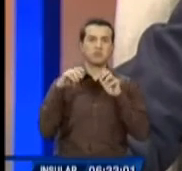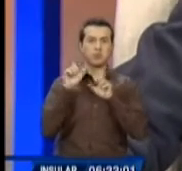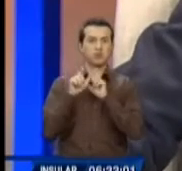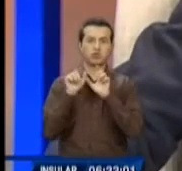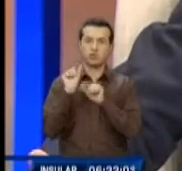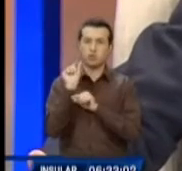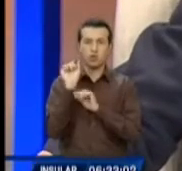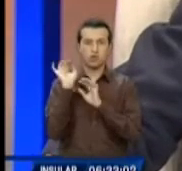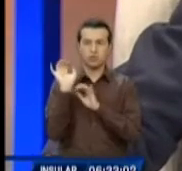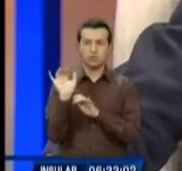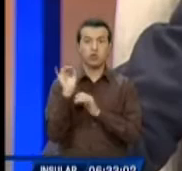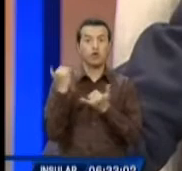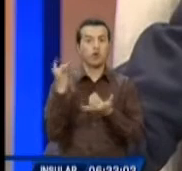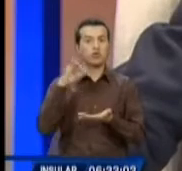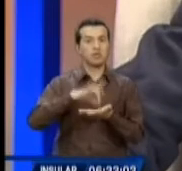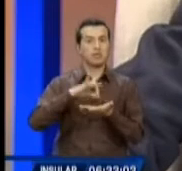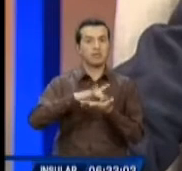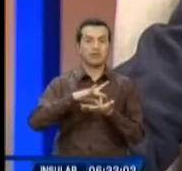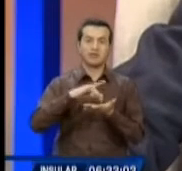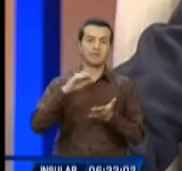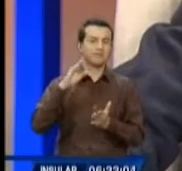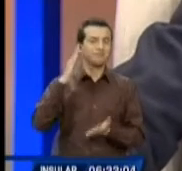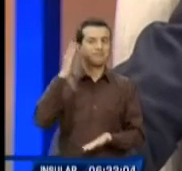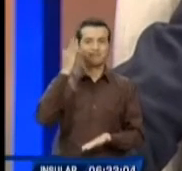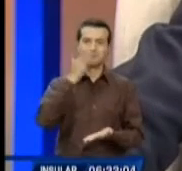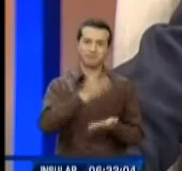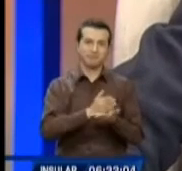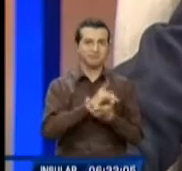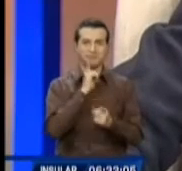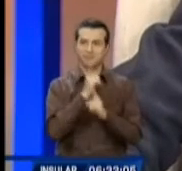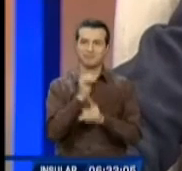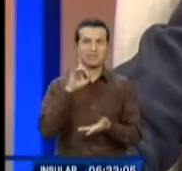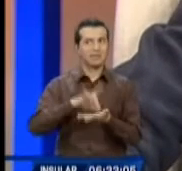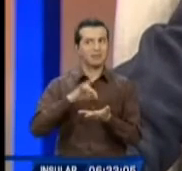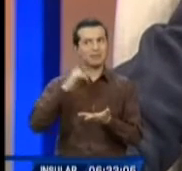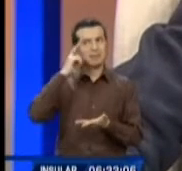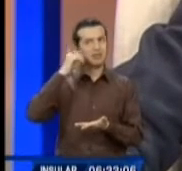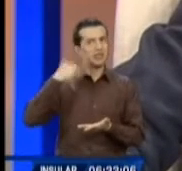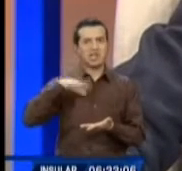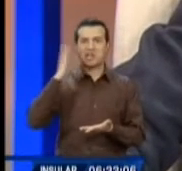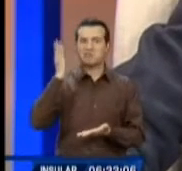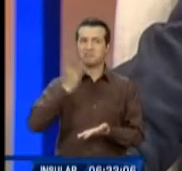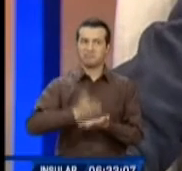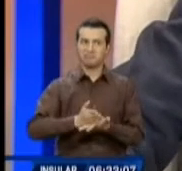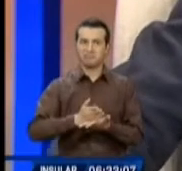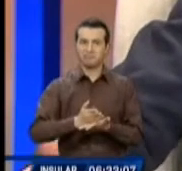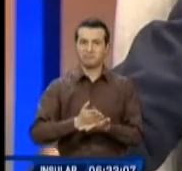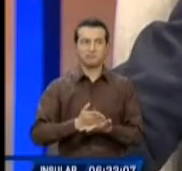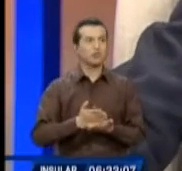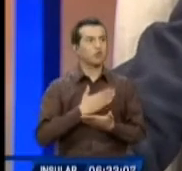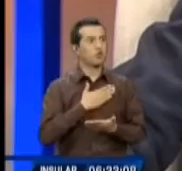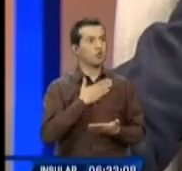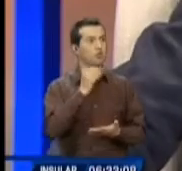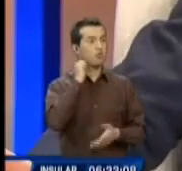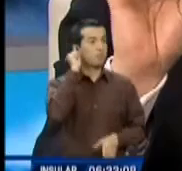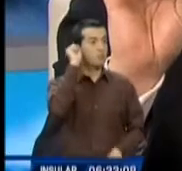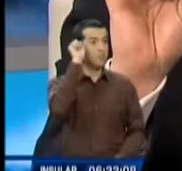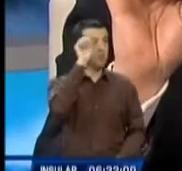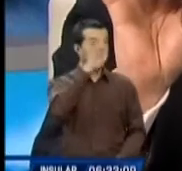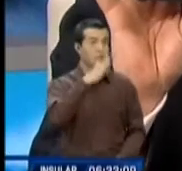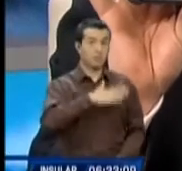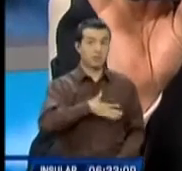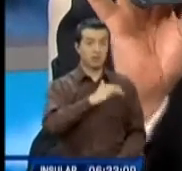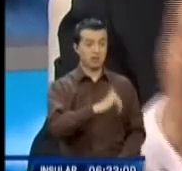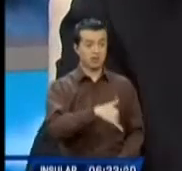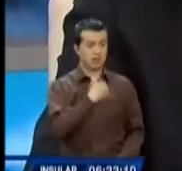público. El DVD está muriendo. Es un formato que está en sus últimos pasitos. No, si puedo ver una película en mi